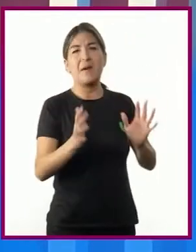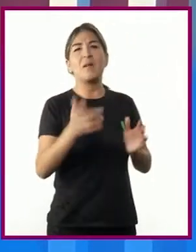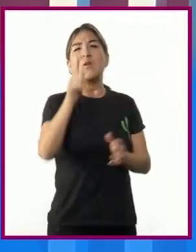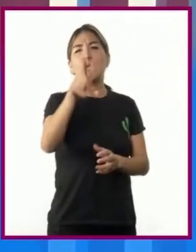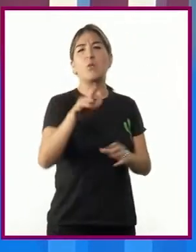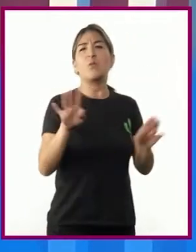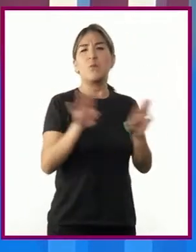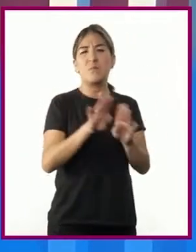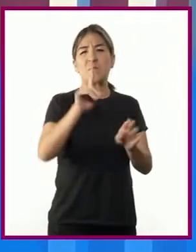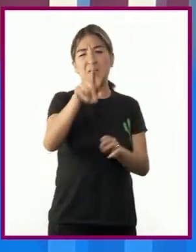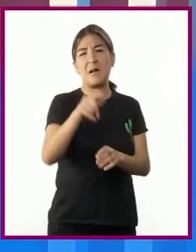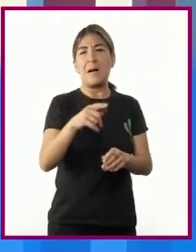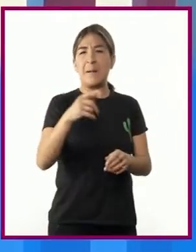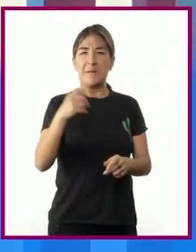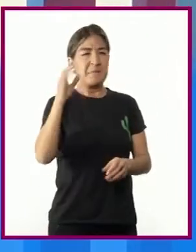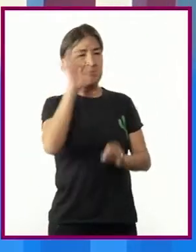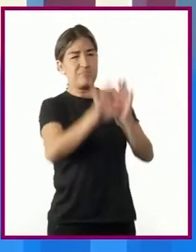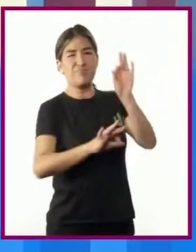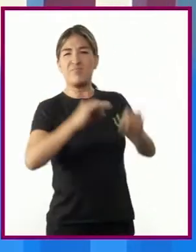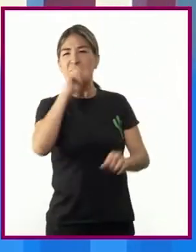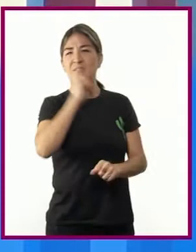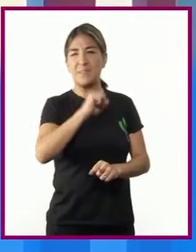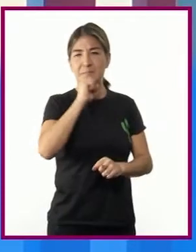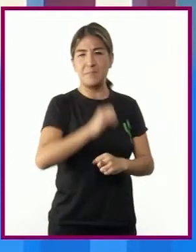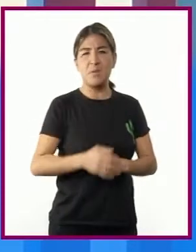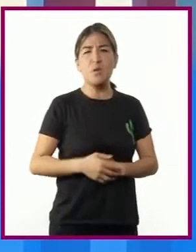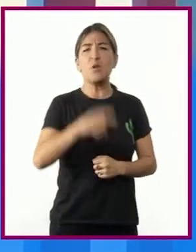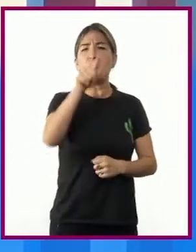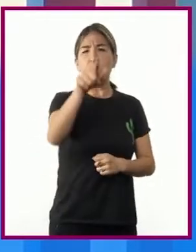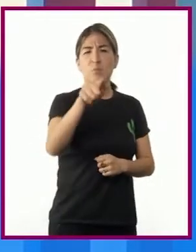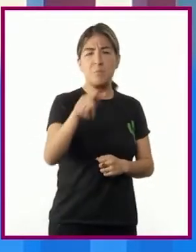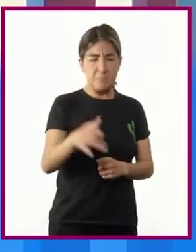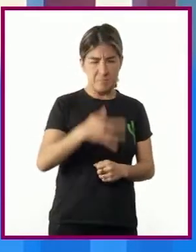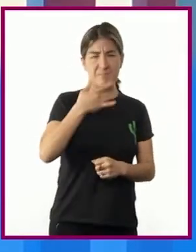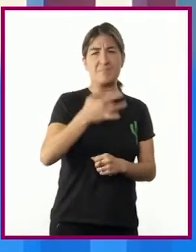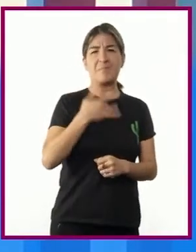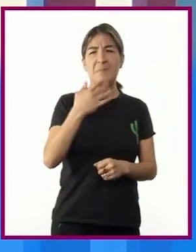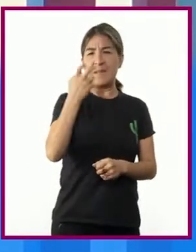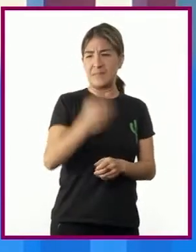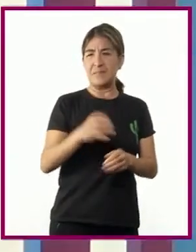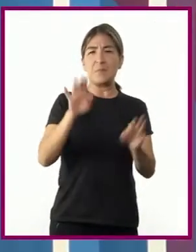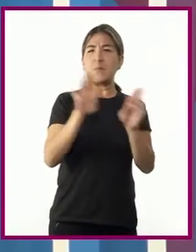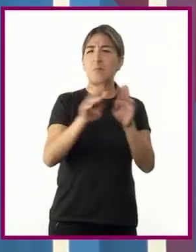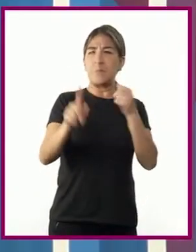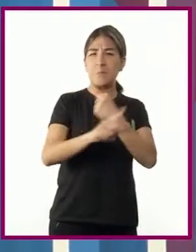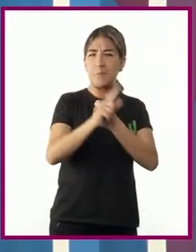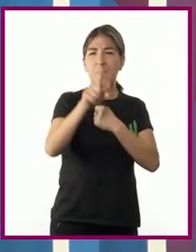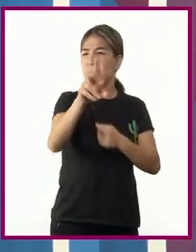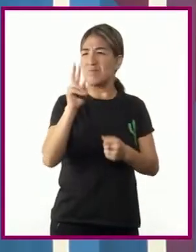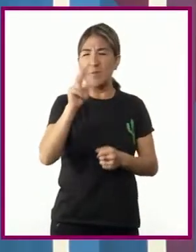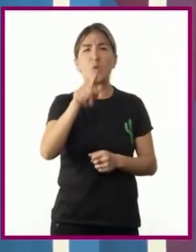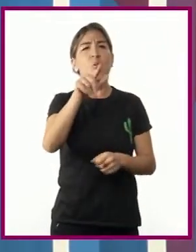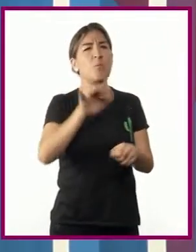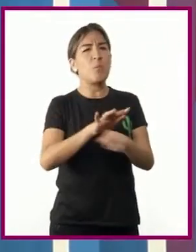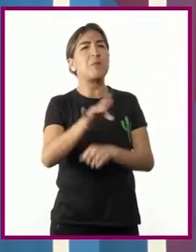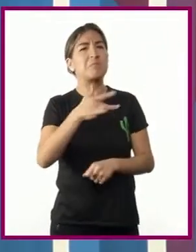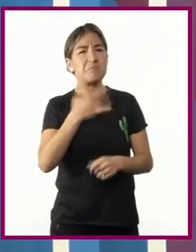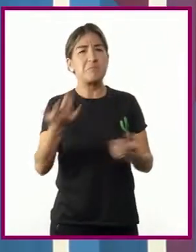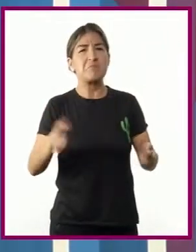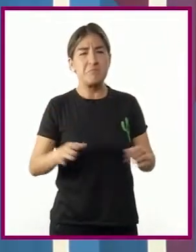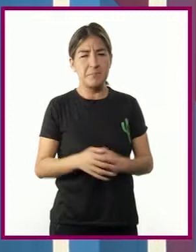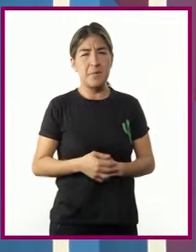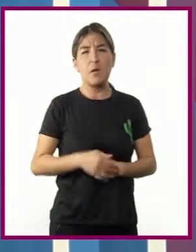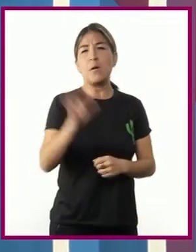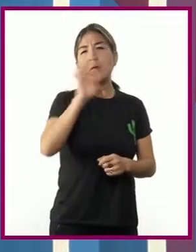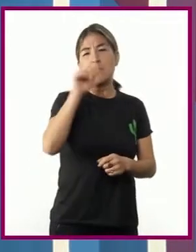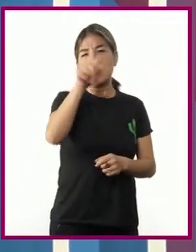son víctimas de un chisme. ¿Cuál es su reacción ante este tipo de situaciones? Si ustedes agreden o son